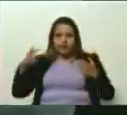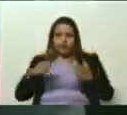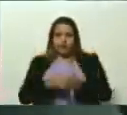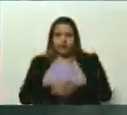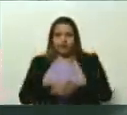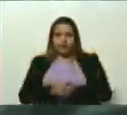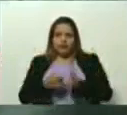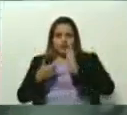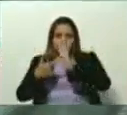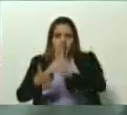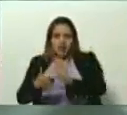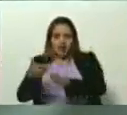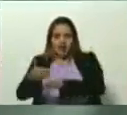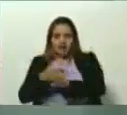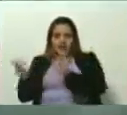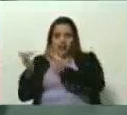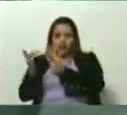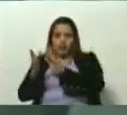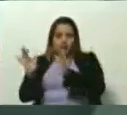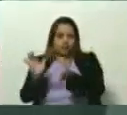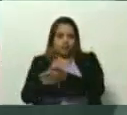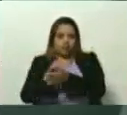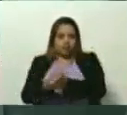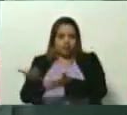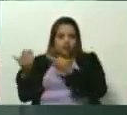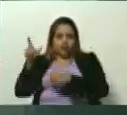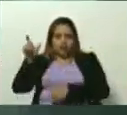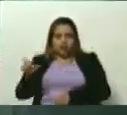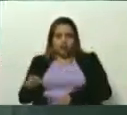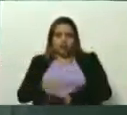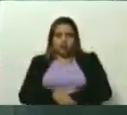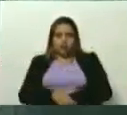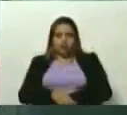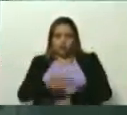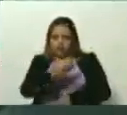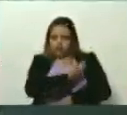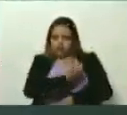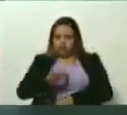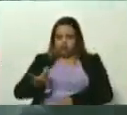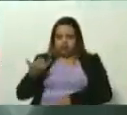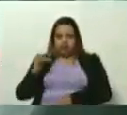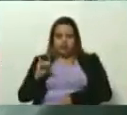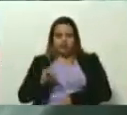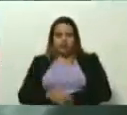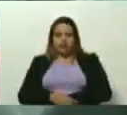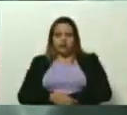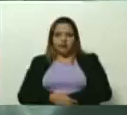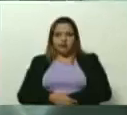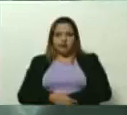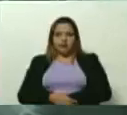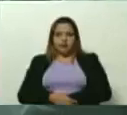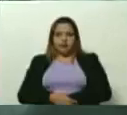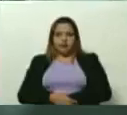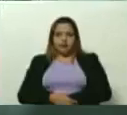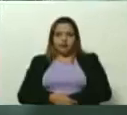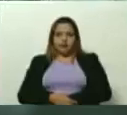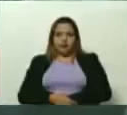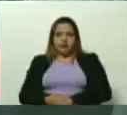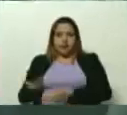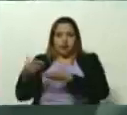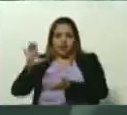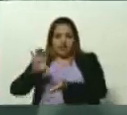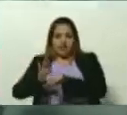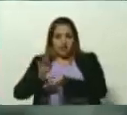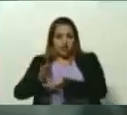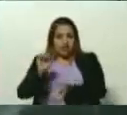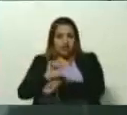el escáner antes de darle el pase a Boris. Allí está el señor. Miren cómo se genera como un tipo de radiografía en la máquina. Esto está en nuestros centros